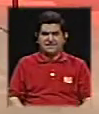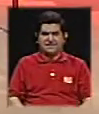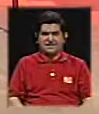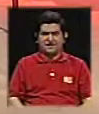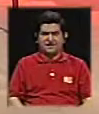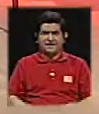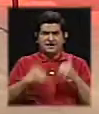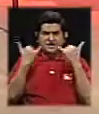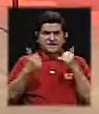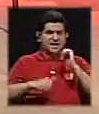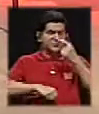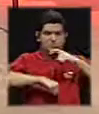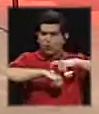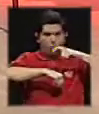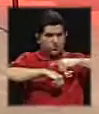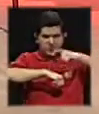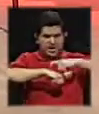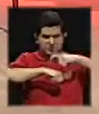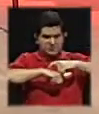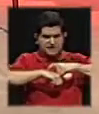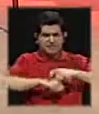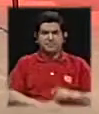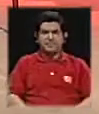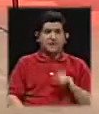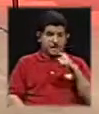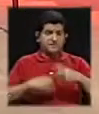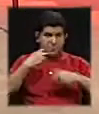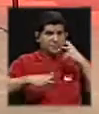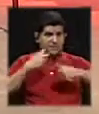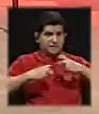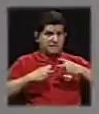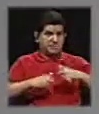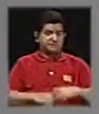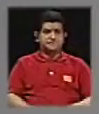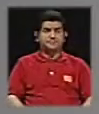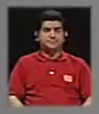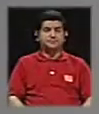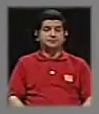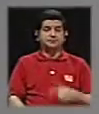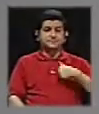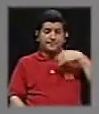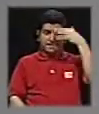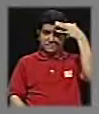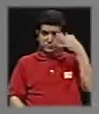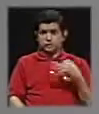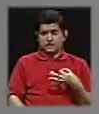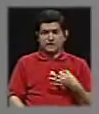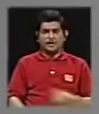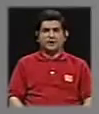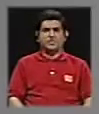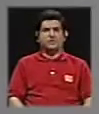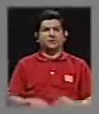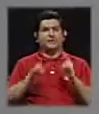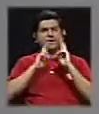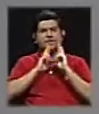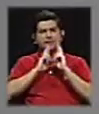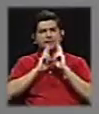de que se pasa a otra etapa o se está pasando a otra etapa en este conflicto? Creo que